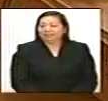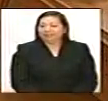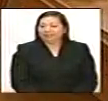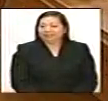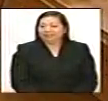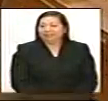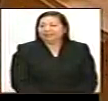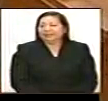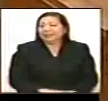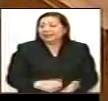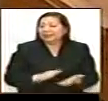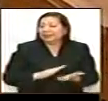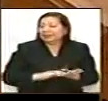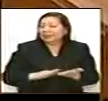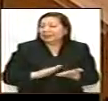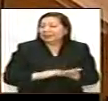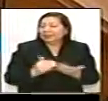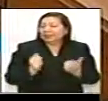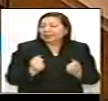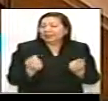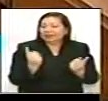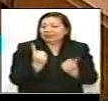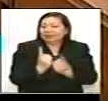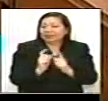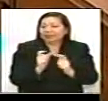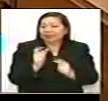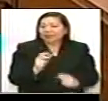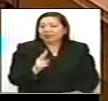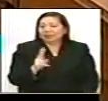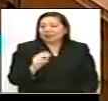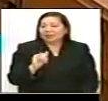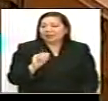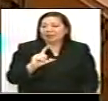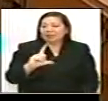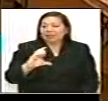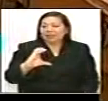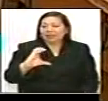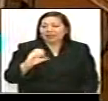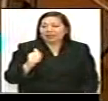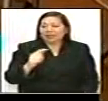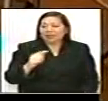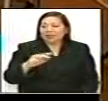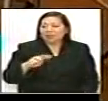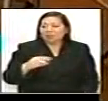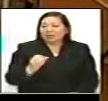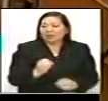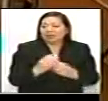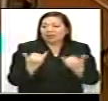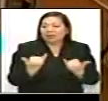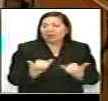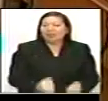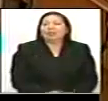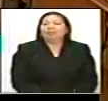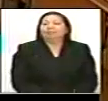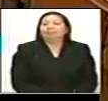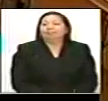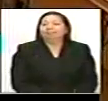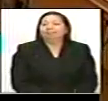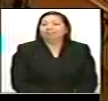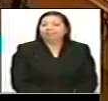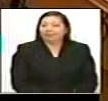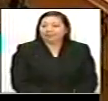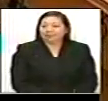Con la disculpa del caso, si ya se encuentra acá la congresista Jenny Vilcatoma. El día de hoy contamos con la